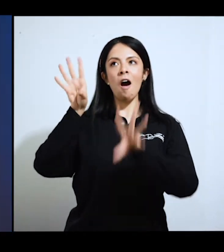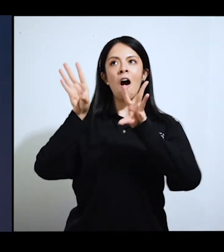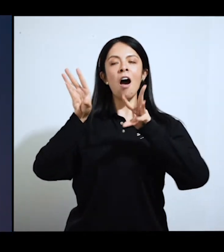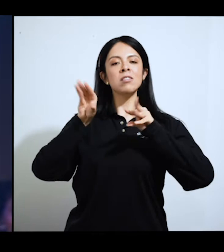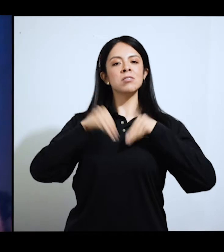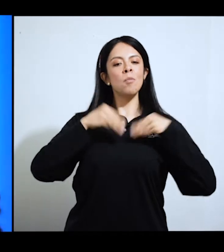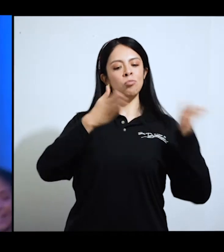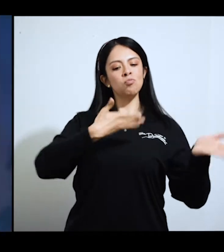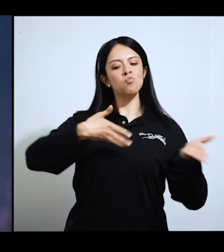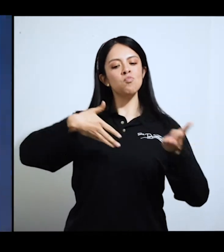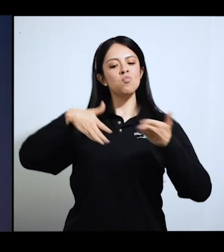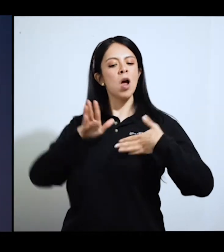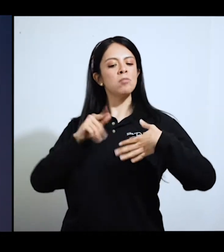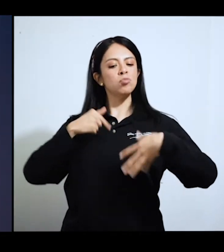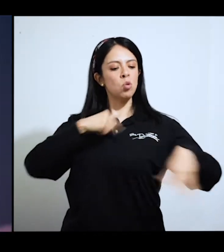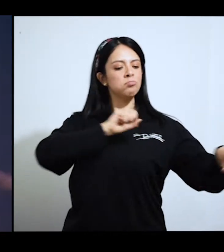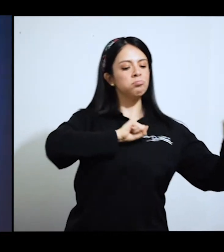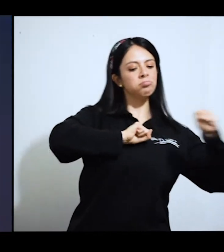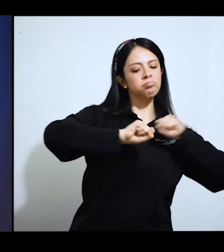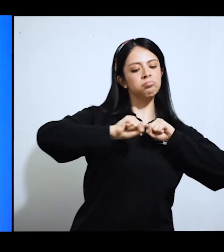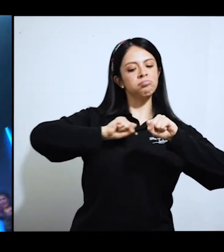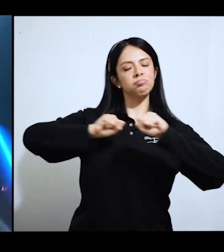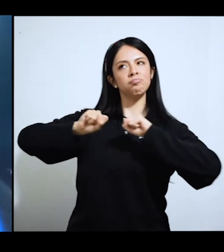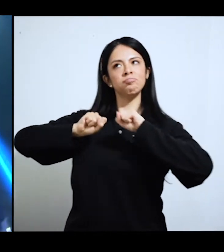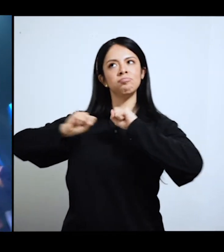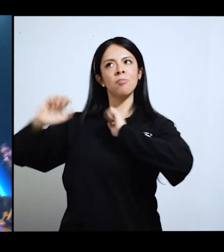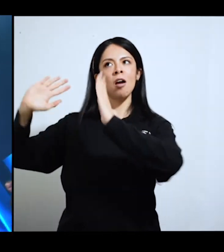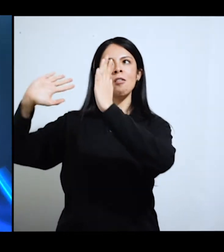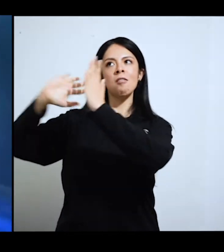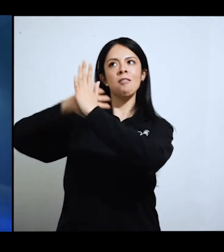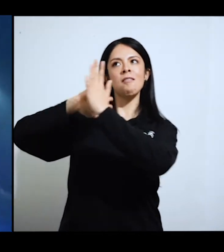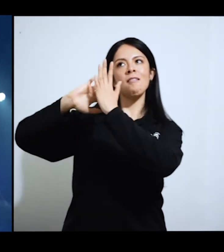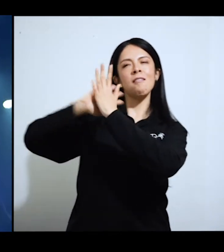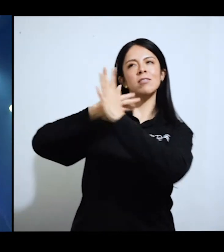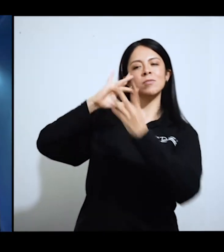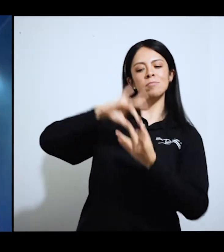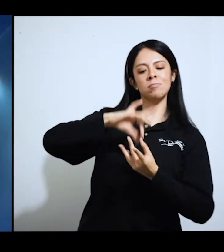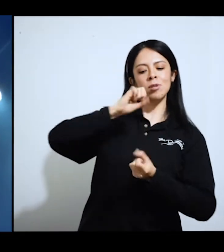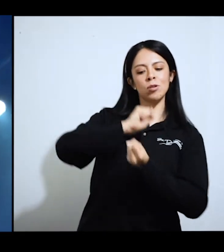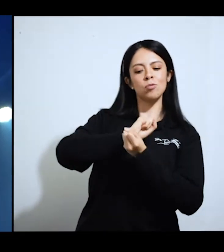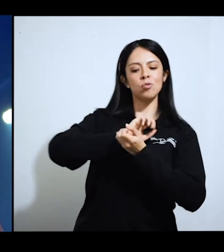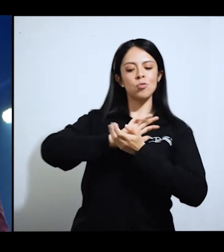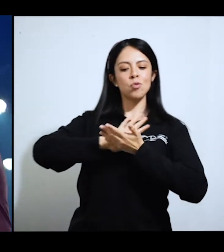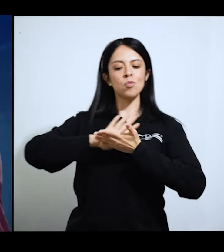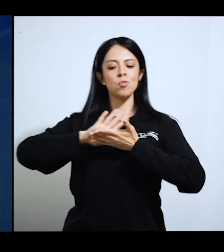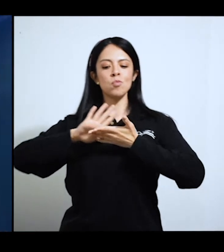Hoy para hacer lo que has declarado.